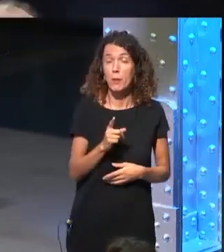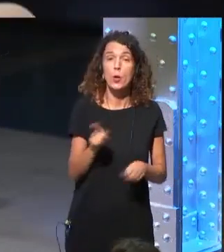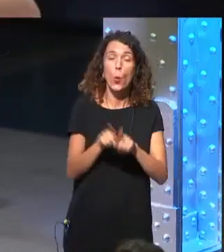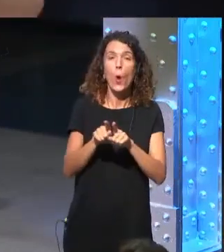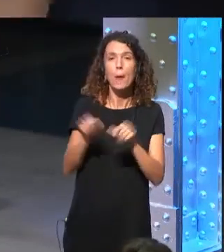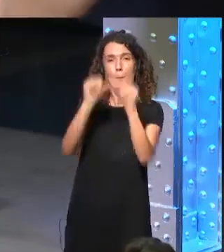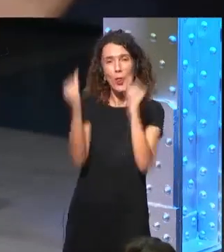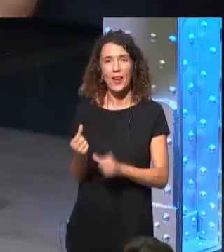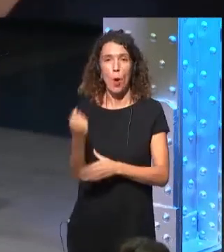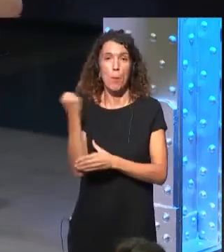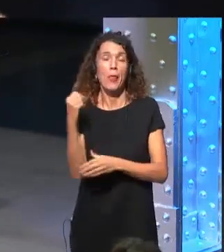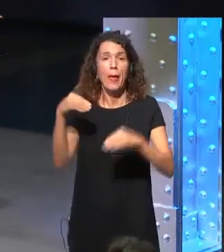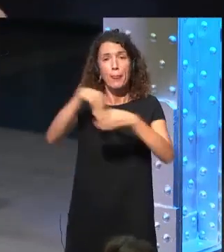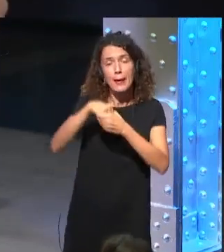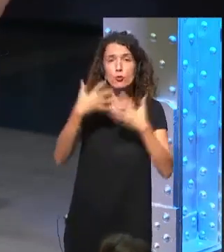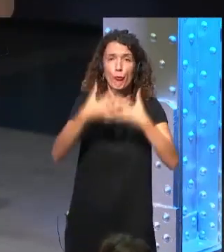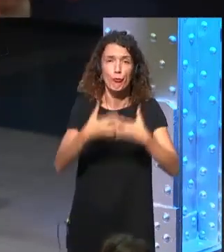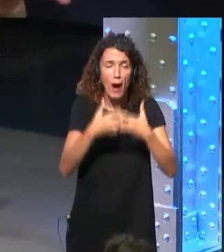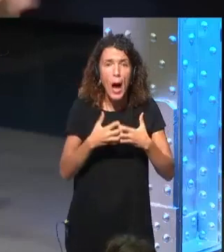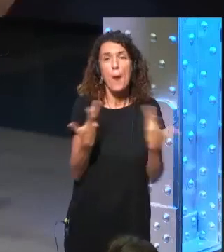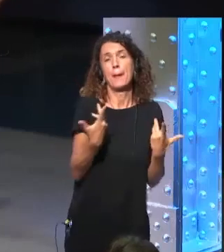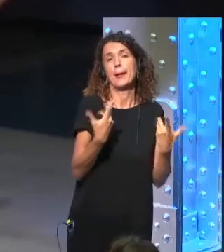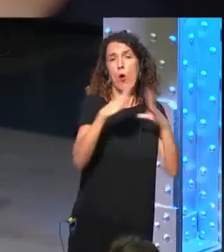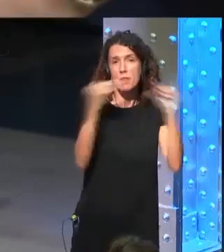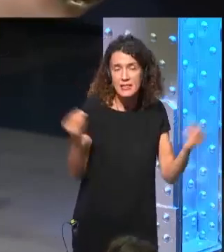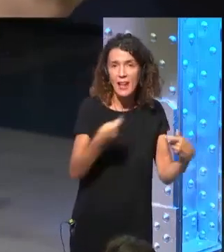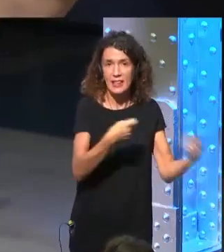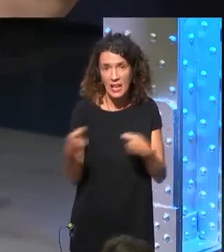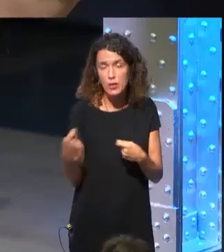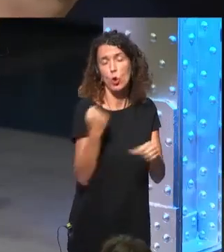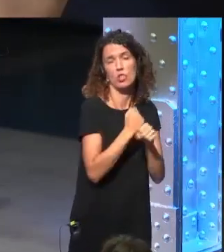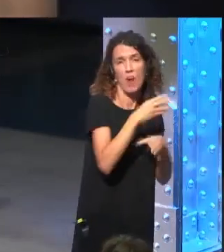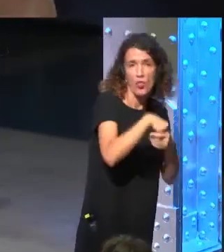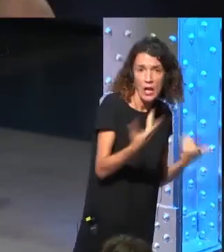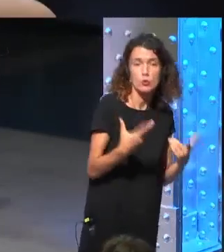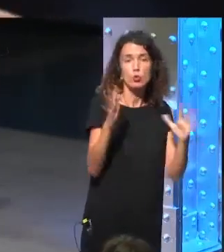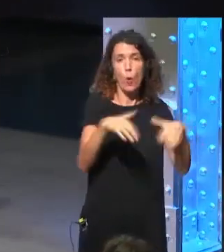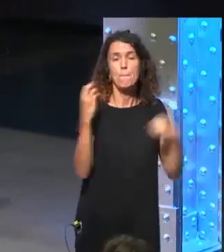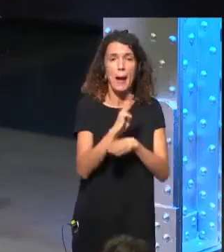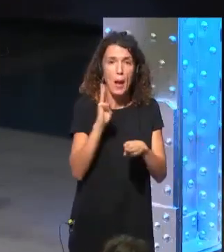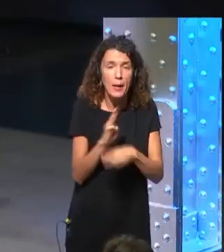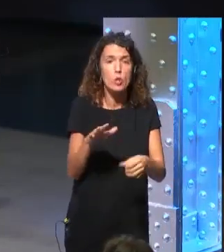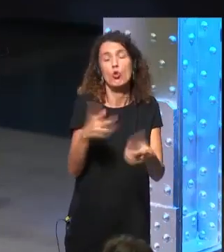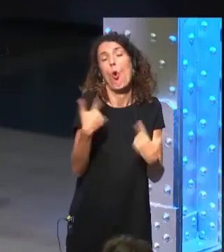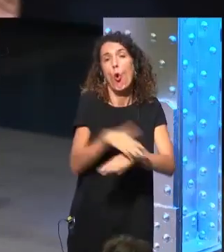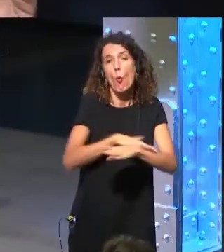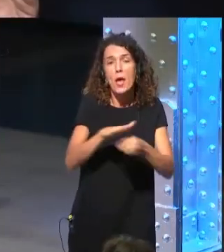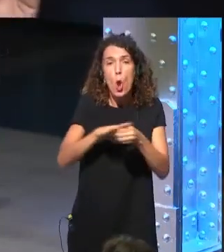modelos de poder, ya sea en una fábrica, en una universidad, en una tienda, en cualquier lugar de trabajo, en el parlamento, en gobiernos